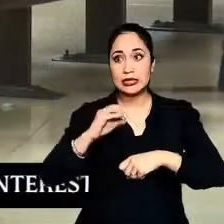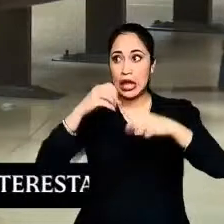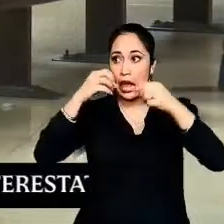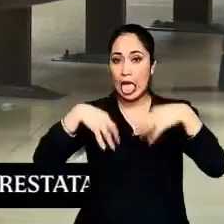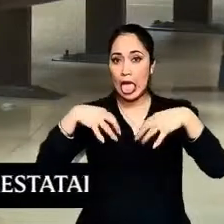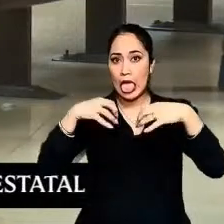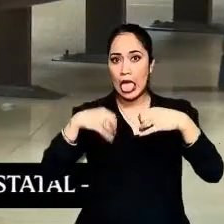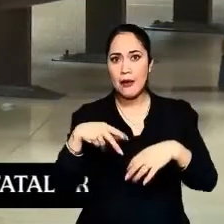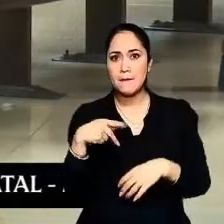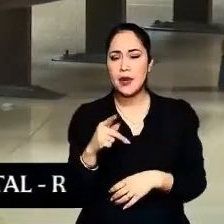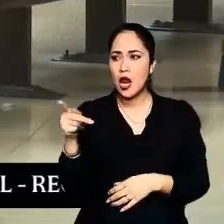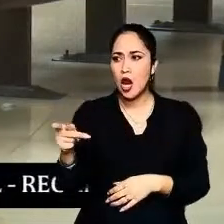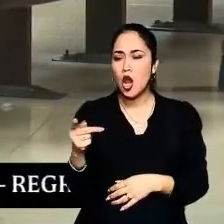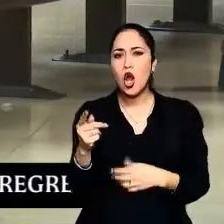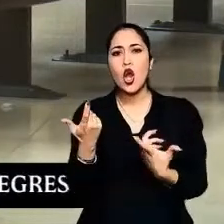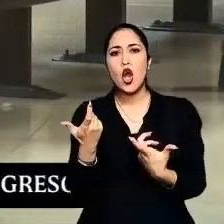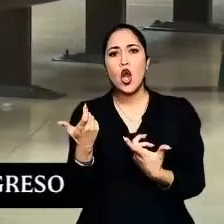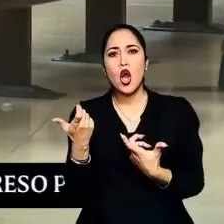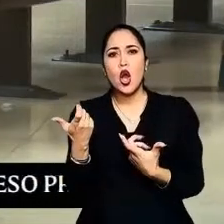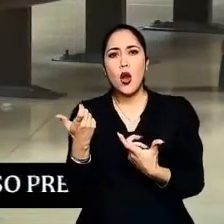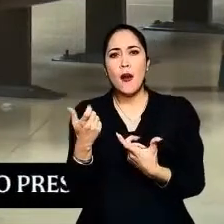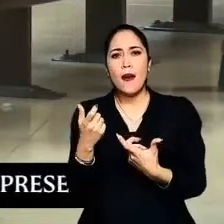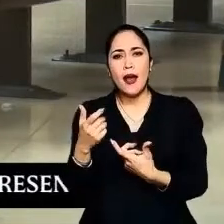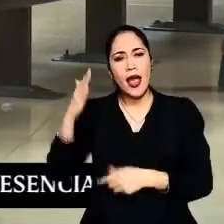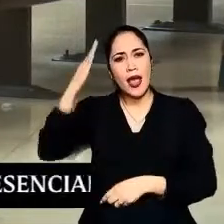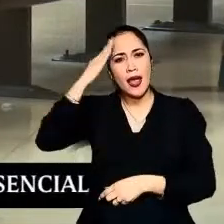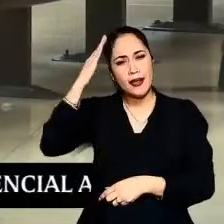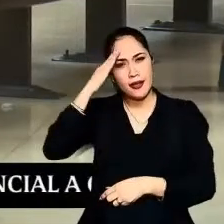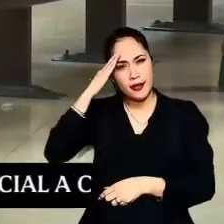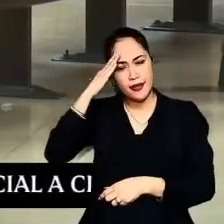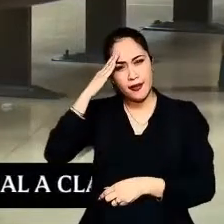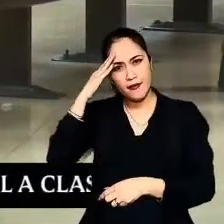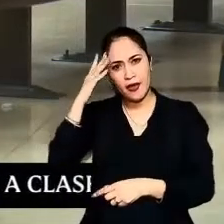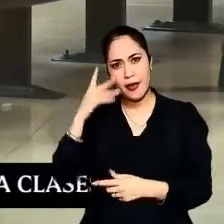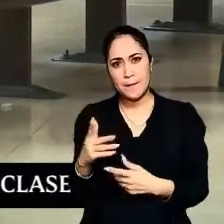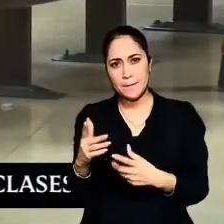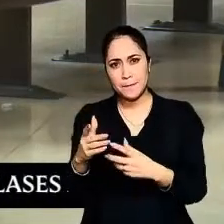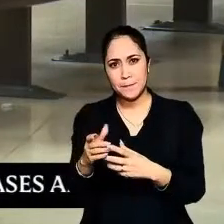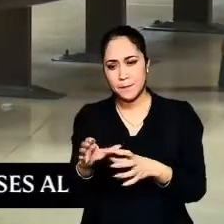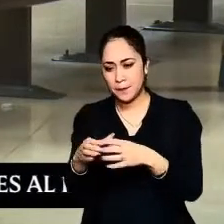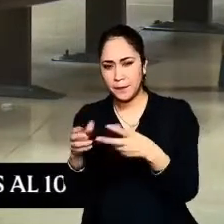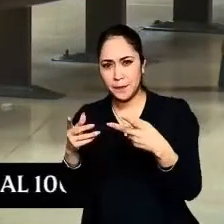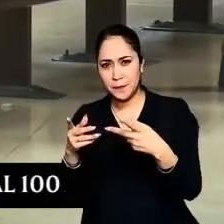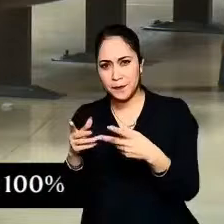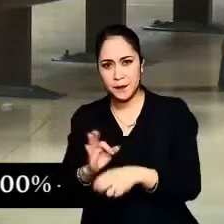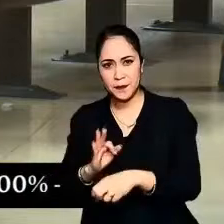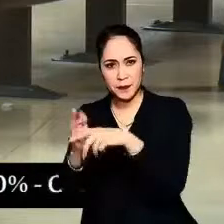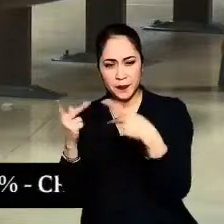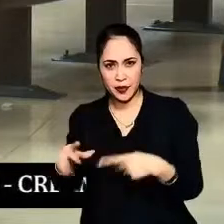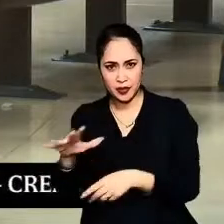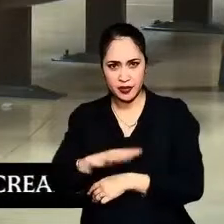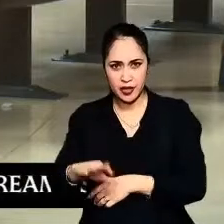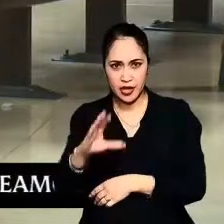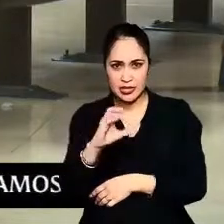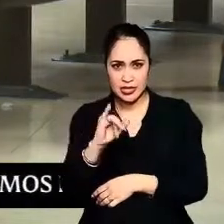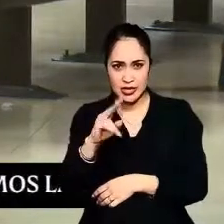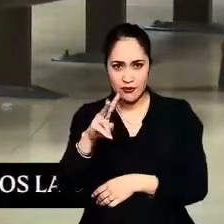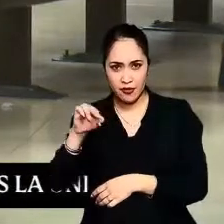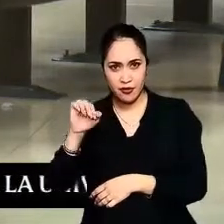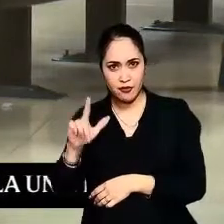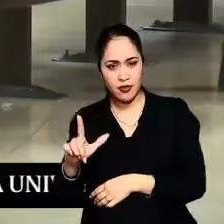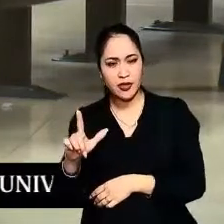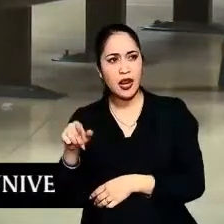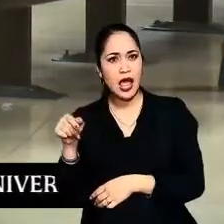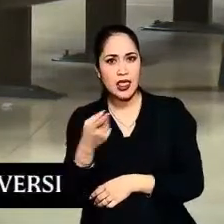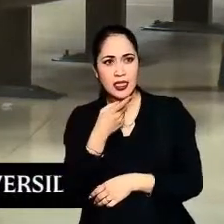puede hacer nada al respecto con esas bardas porque son valoradas por el INAH. Sin embargo, las bardas ya están a punto